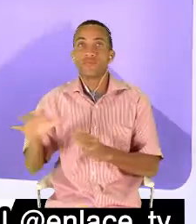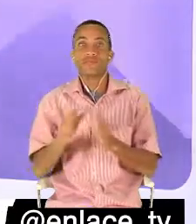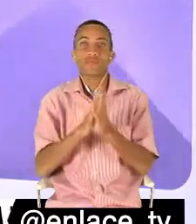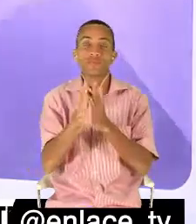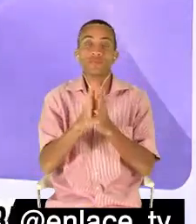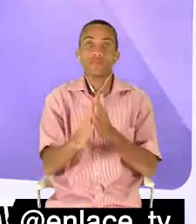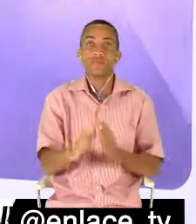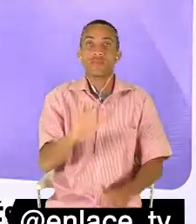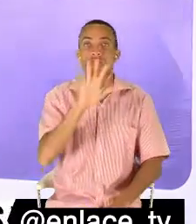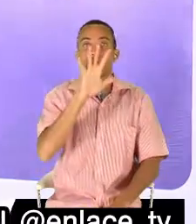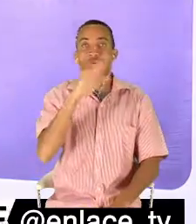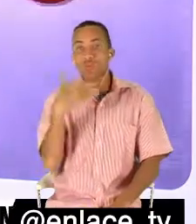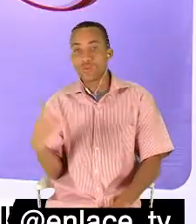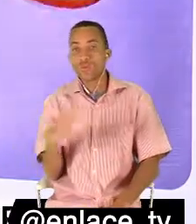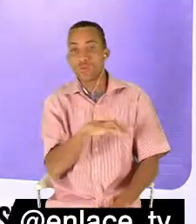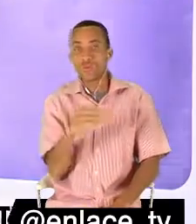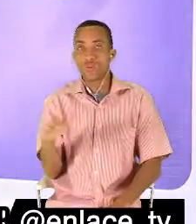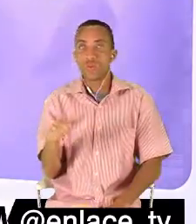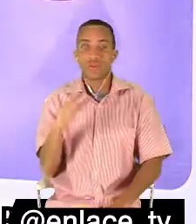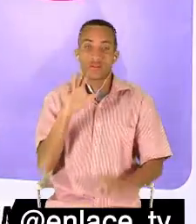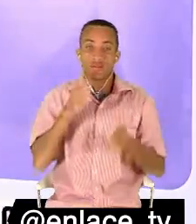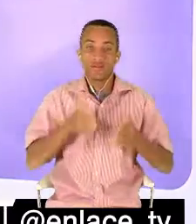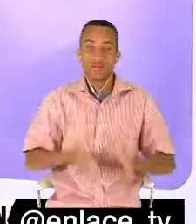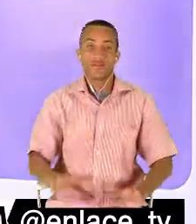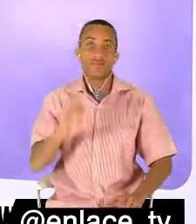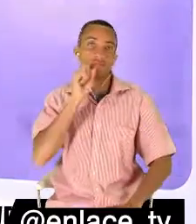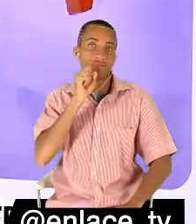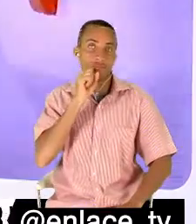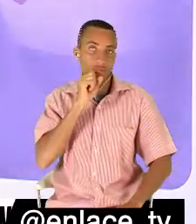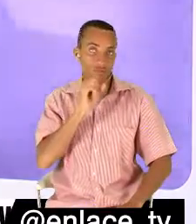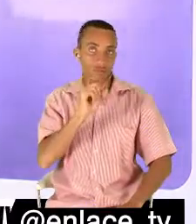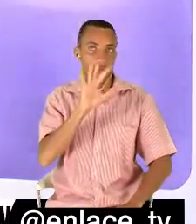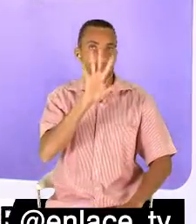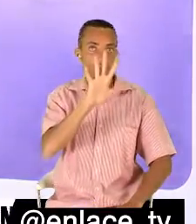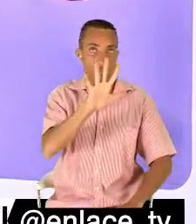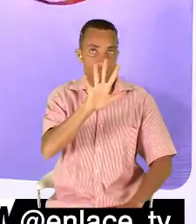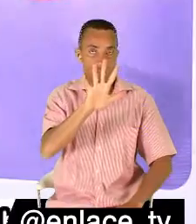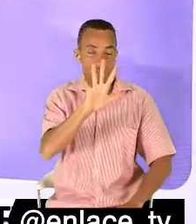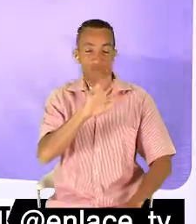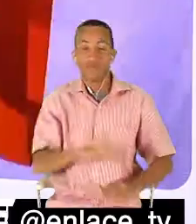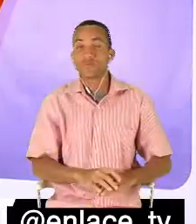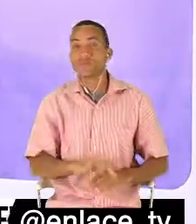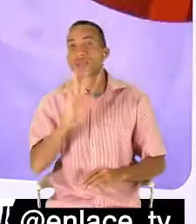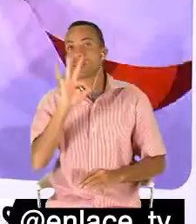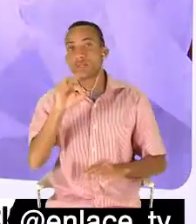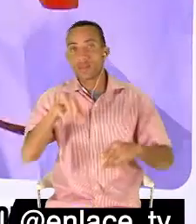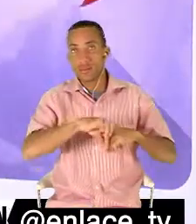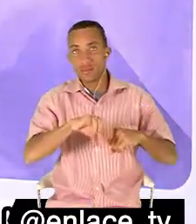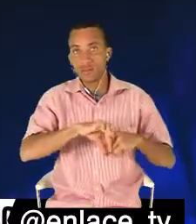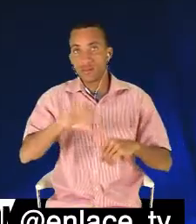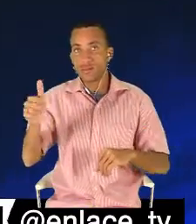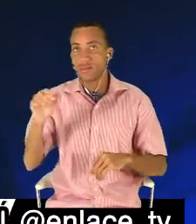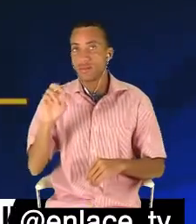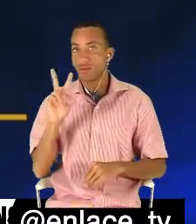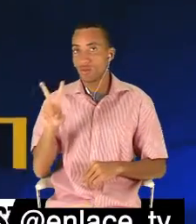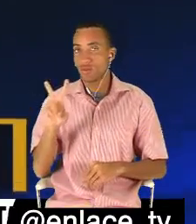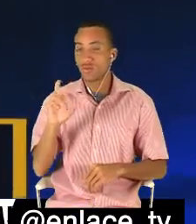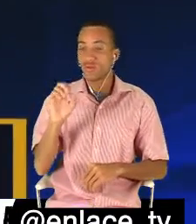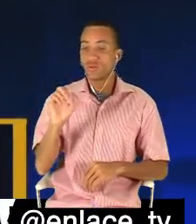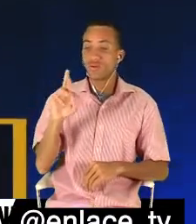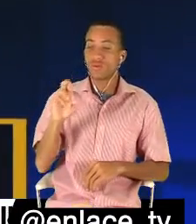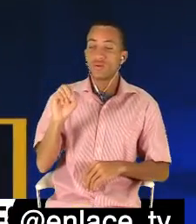Selección Santander de fútbol, 3 del equipo Alianza Petrolera y 2 del Club Oro Negro. El